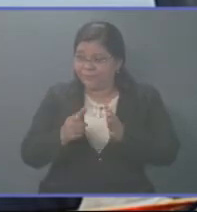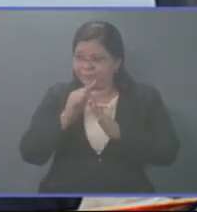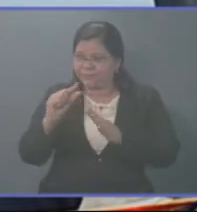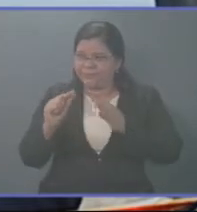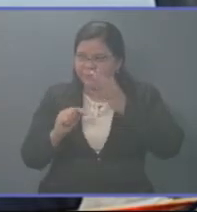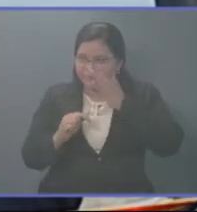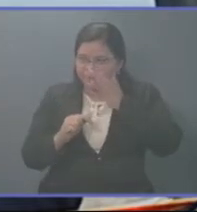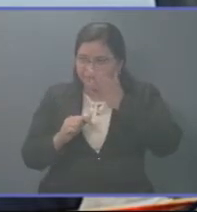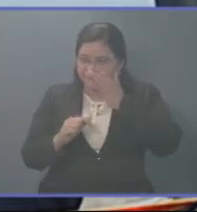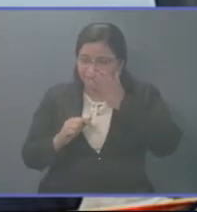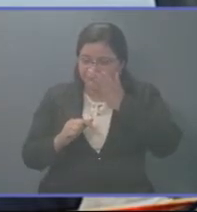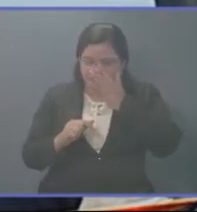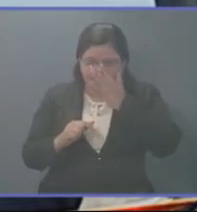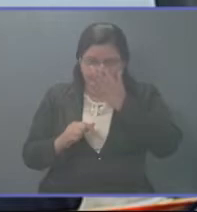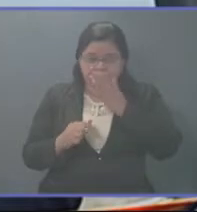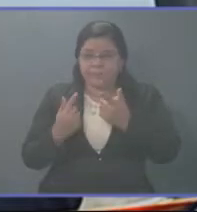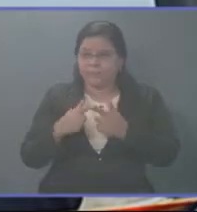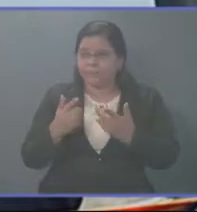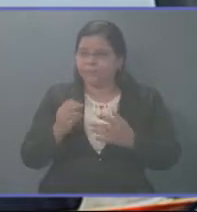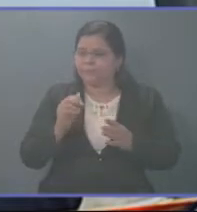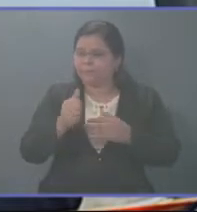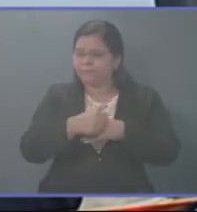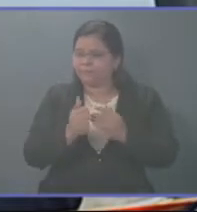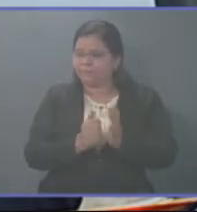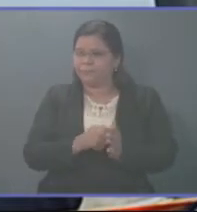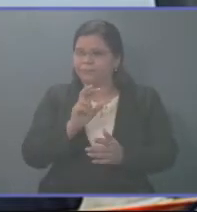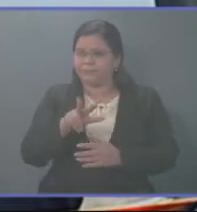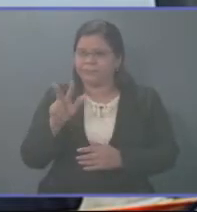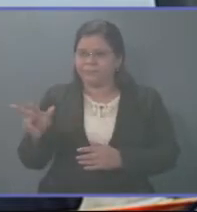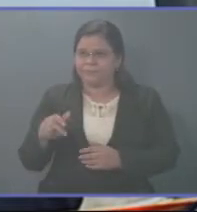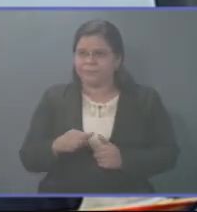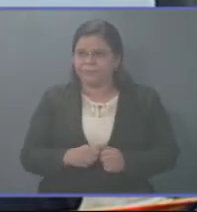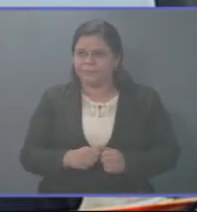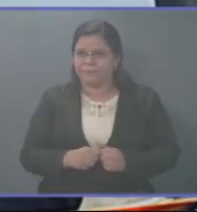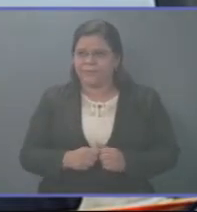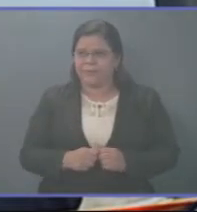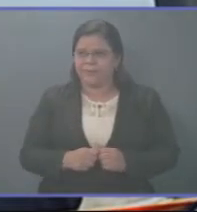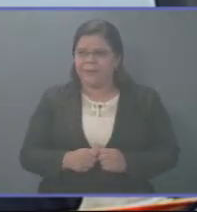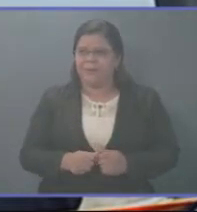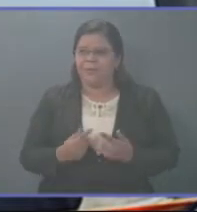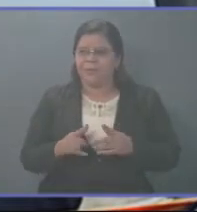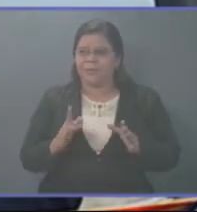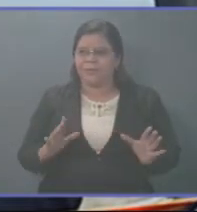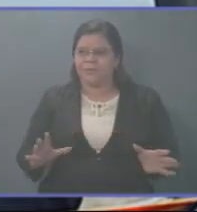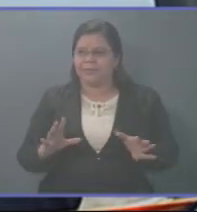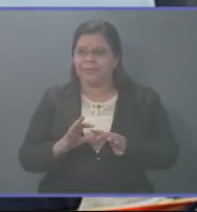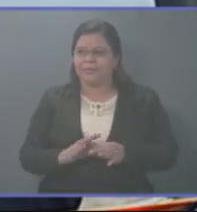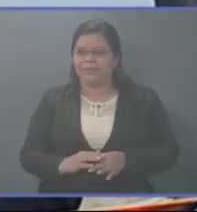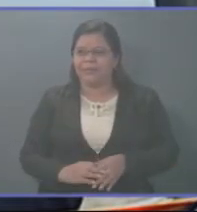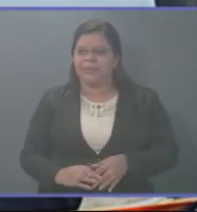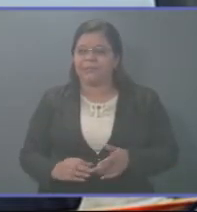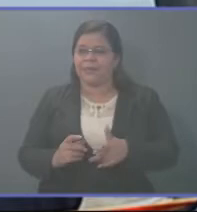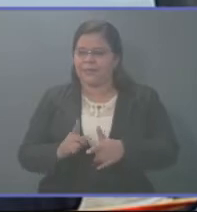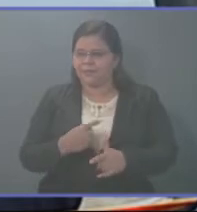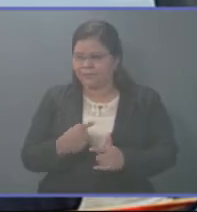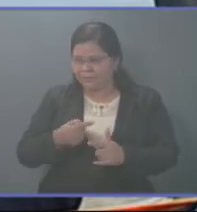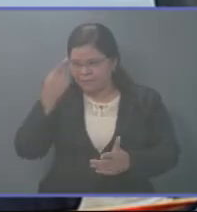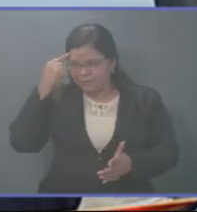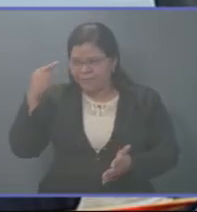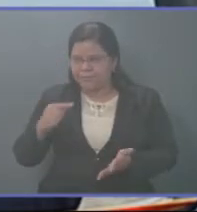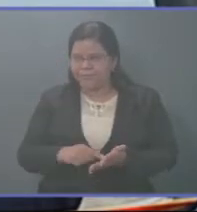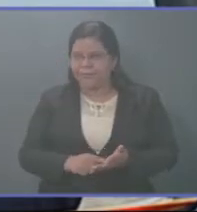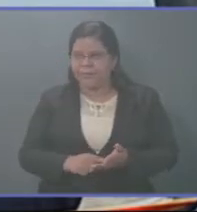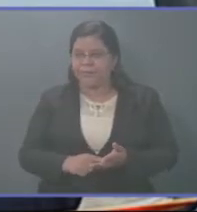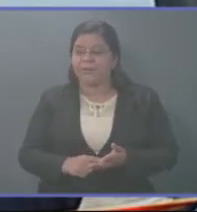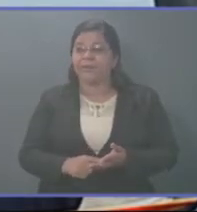el artículo 33 de la ley de la carrera docente, para lo cual nos han obligado los diputados y diputadas a someter a